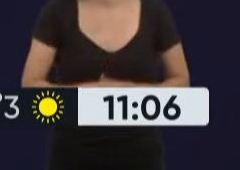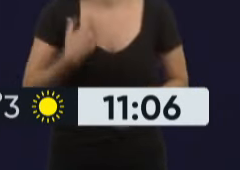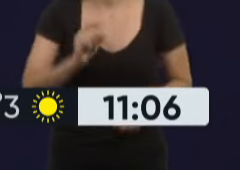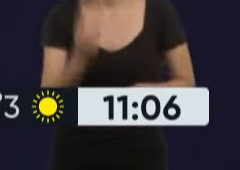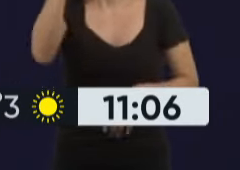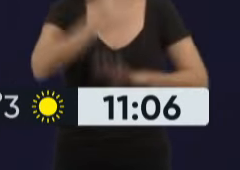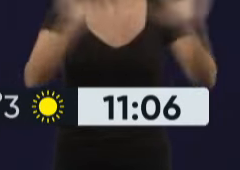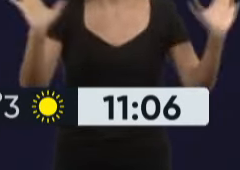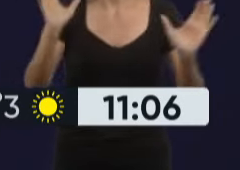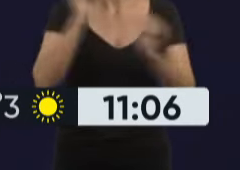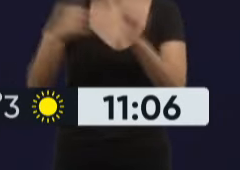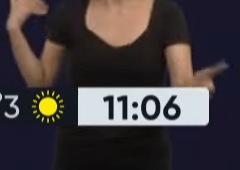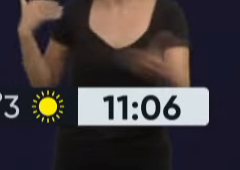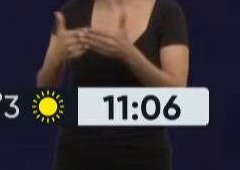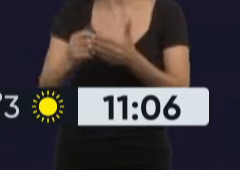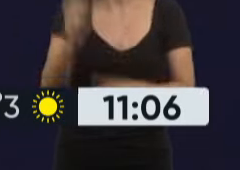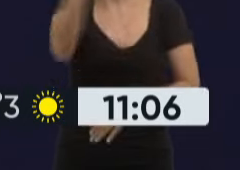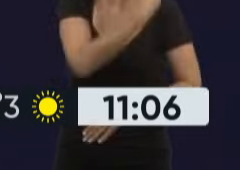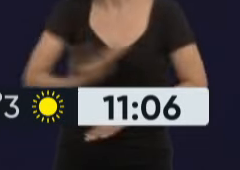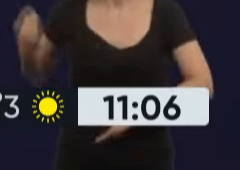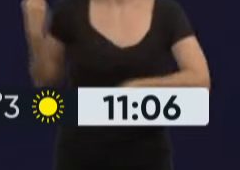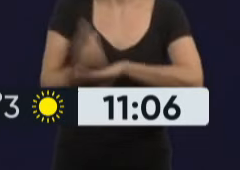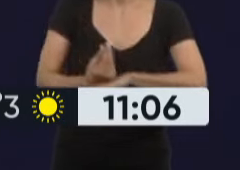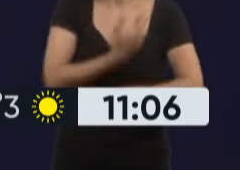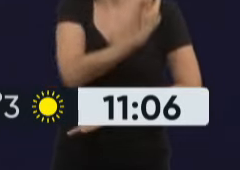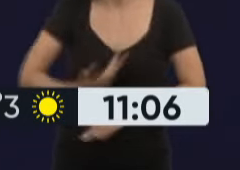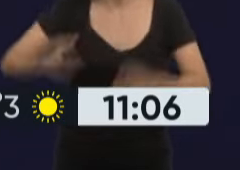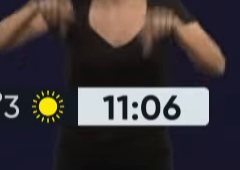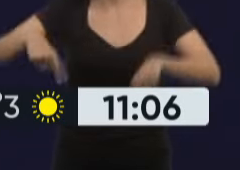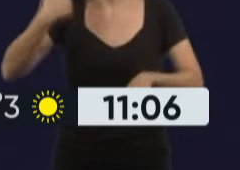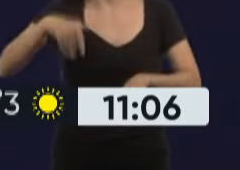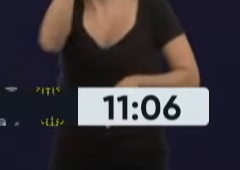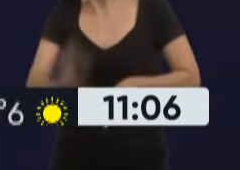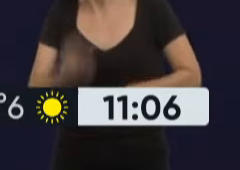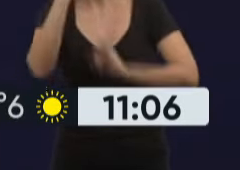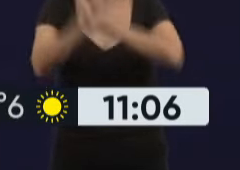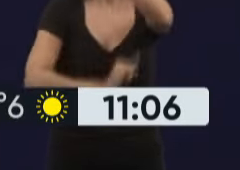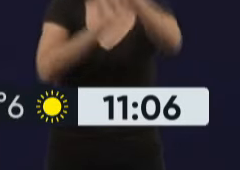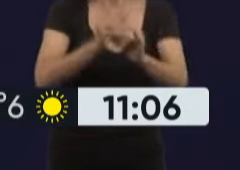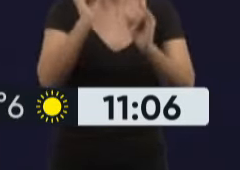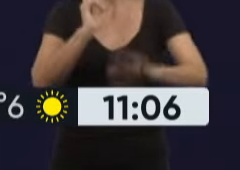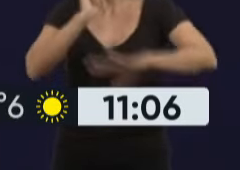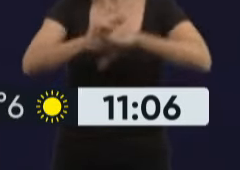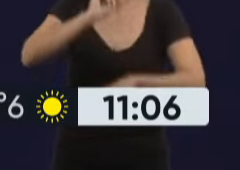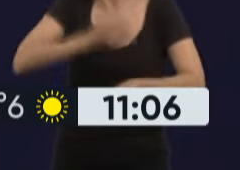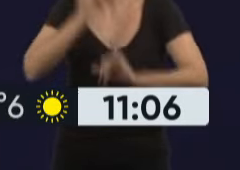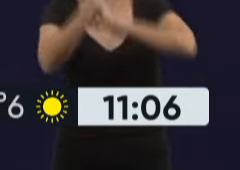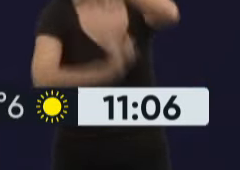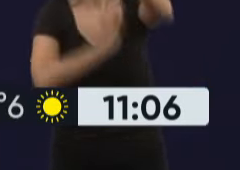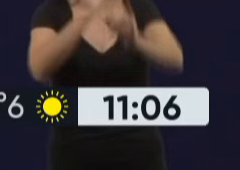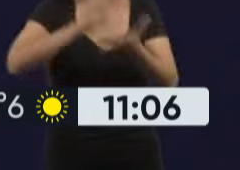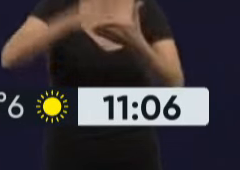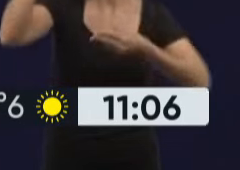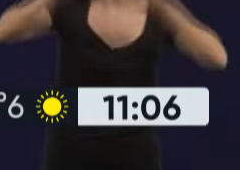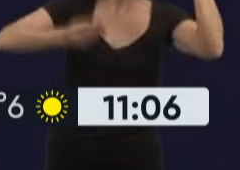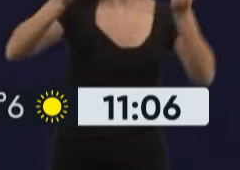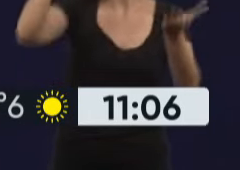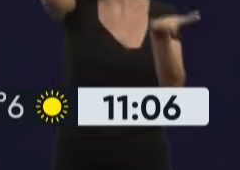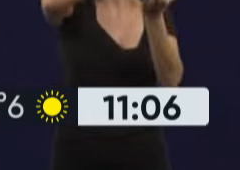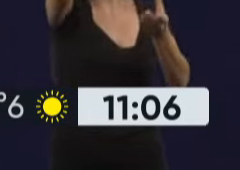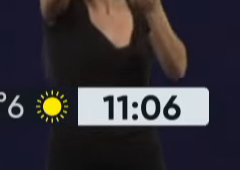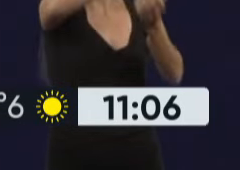primera vez que un primer mandatario argentino Explica el presupuesto ante el congreso Y por supuesto Esto